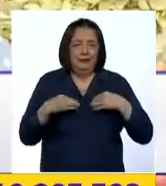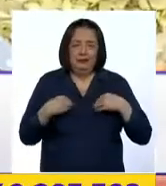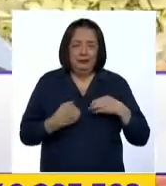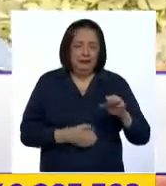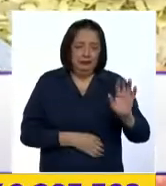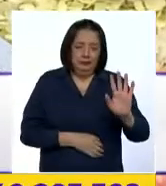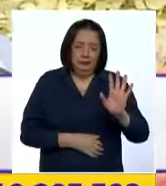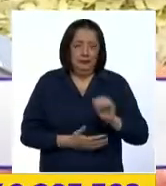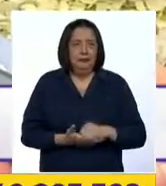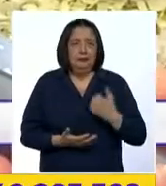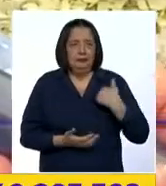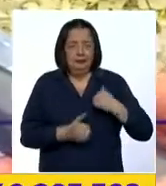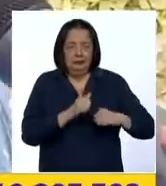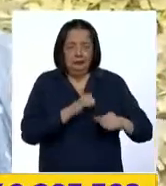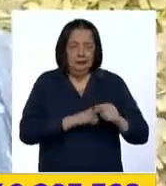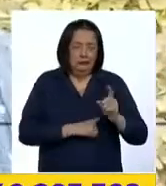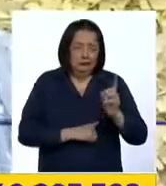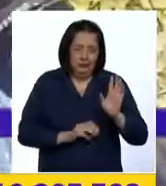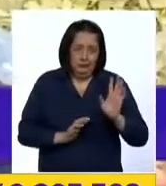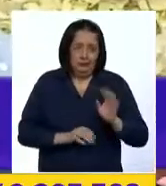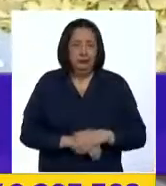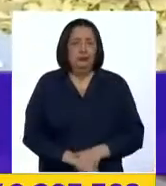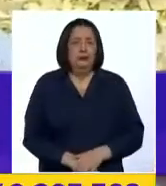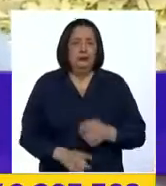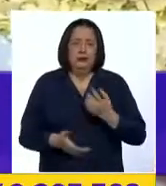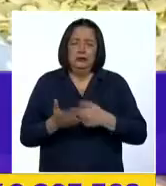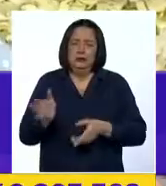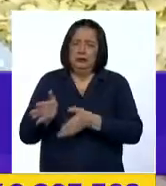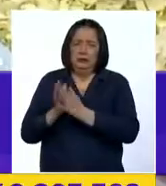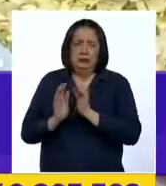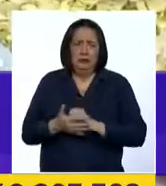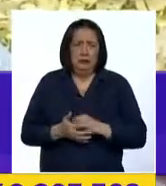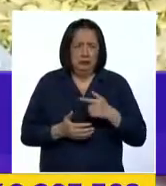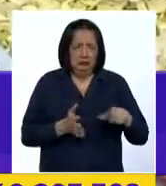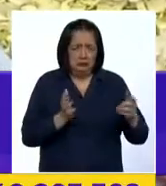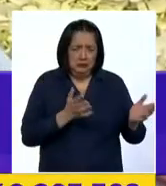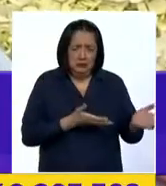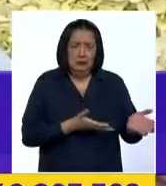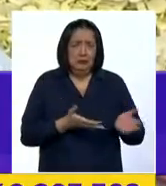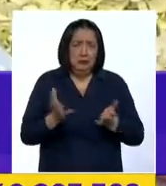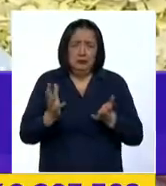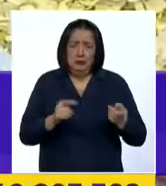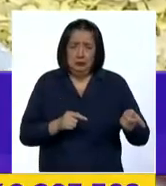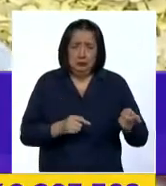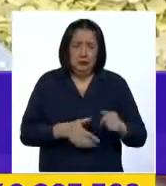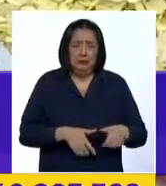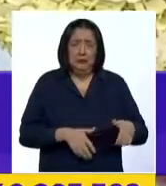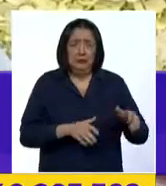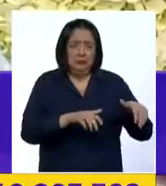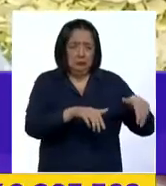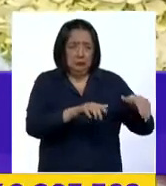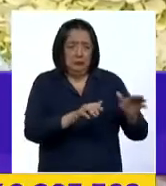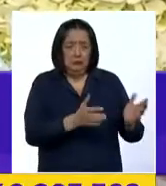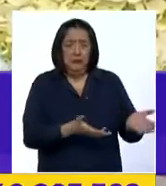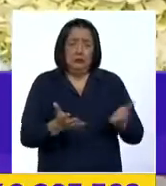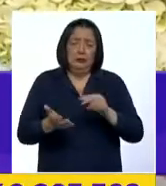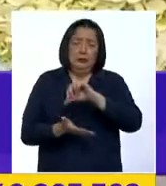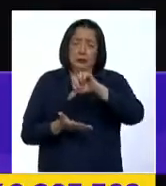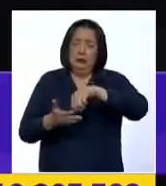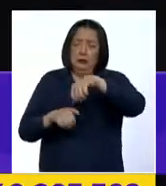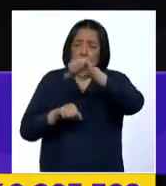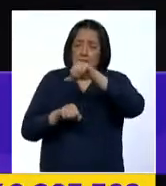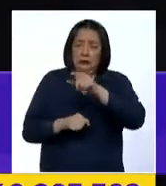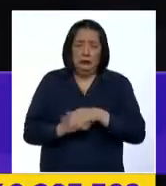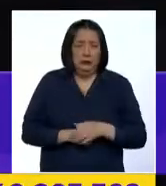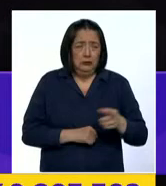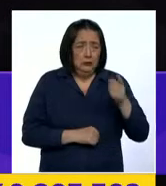nosotros, nuestro dolor no es por él. ¿Qué le pidieron? Que llevemos el cuerpo de mi hermano a la Plaza San Martín.